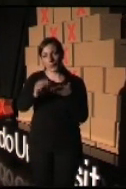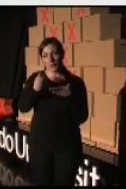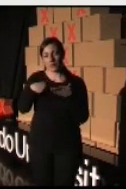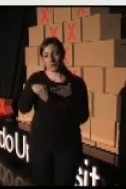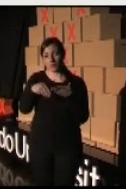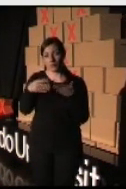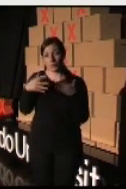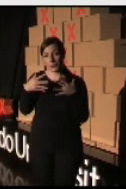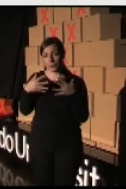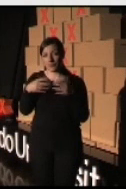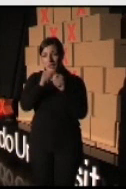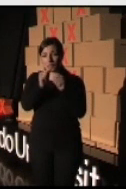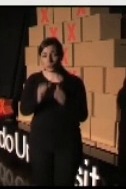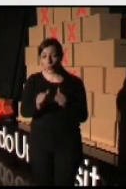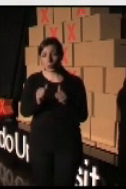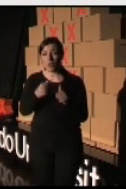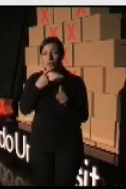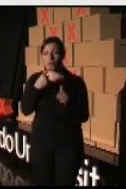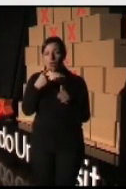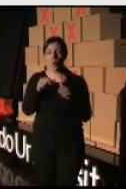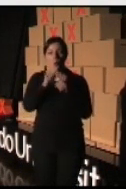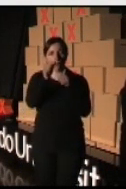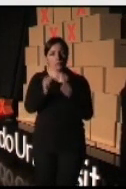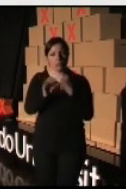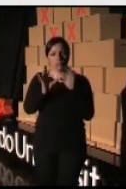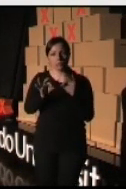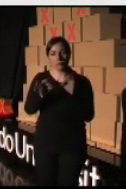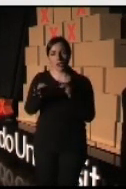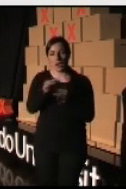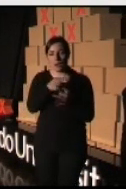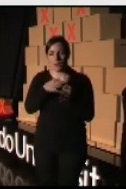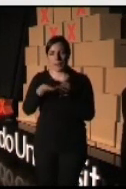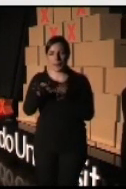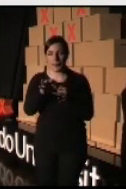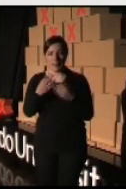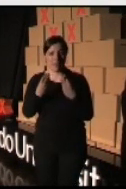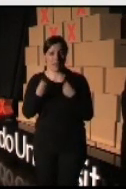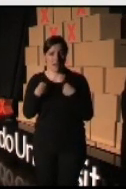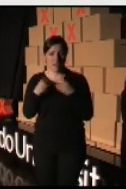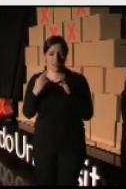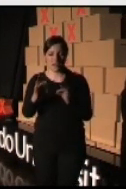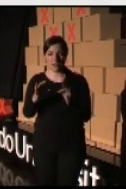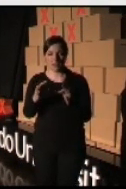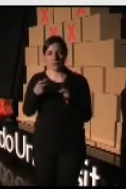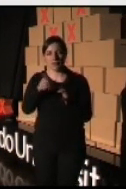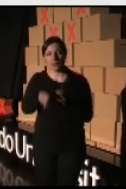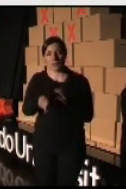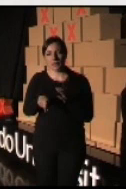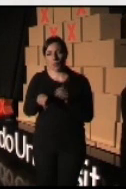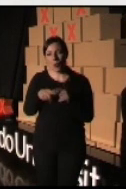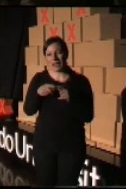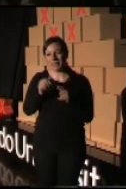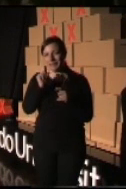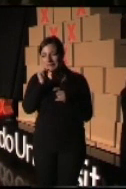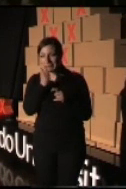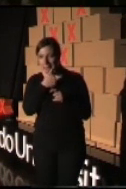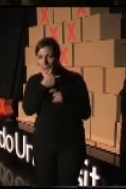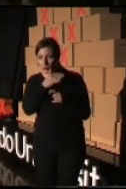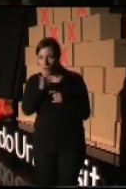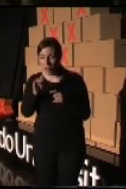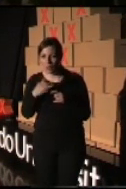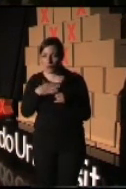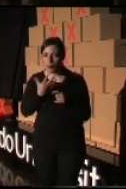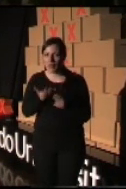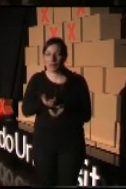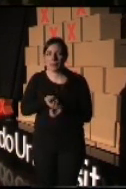se daban cuenta que esa estructura implicaba que esta era la molécula de la vida y que escondía una serie de secretos que nos podrían